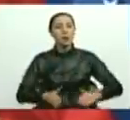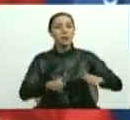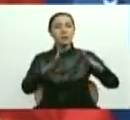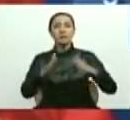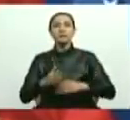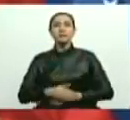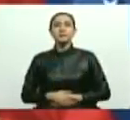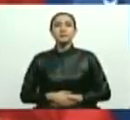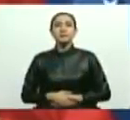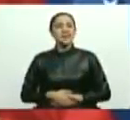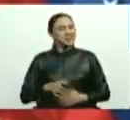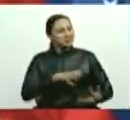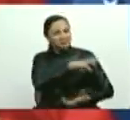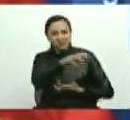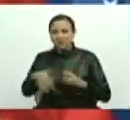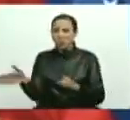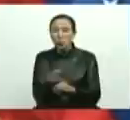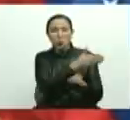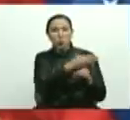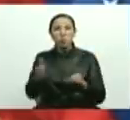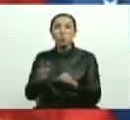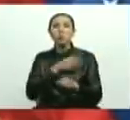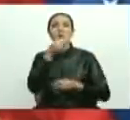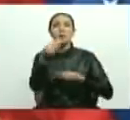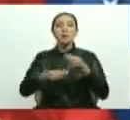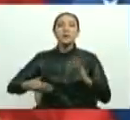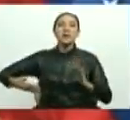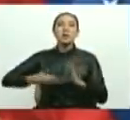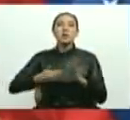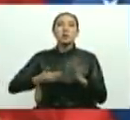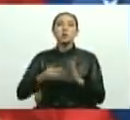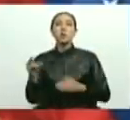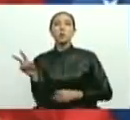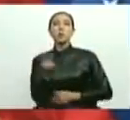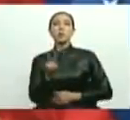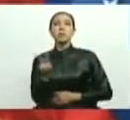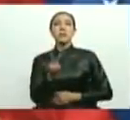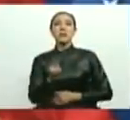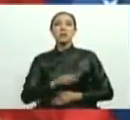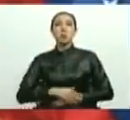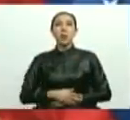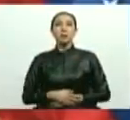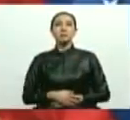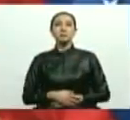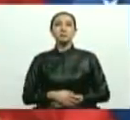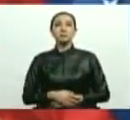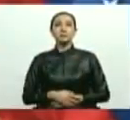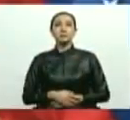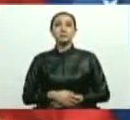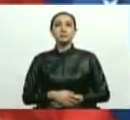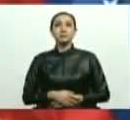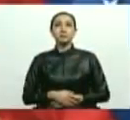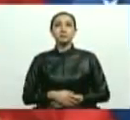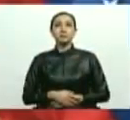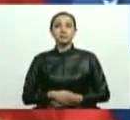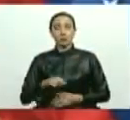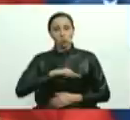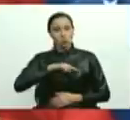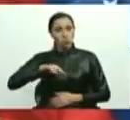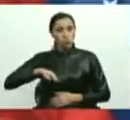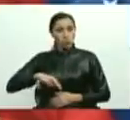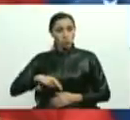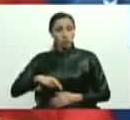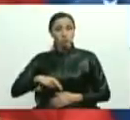nuevas agresiones contra Venezuela. Obviamente no solamente las que hemos conocido hasta